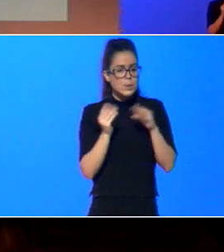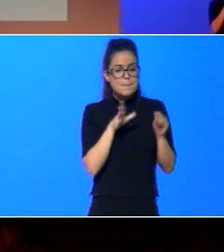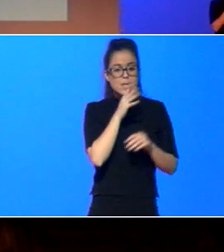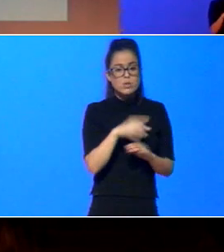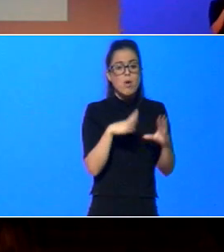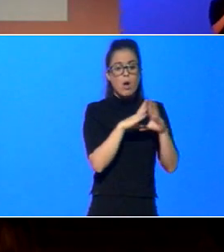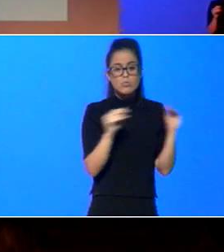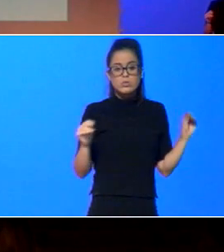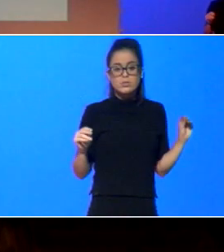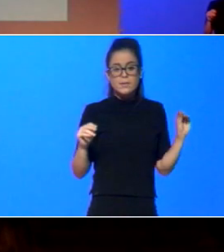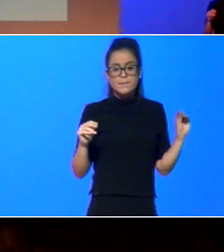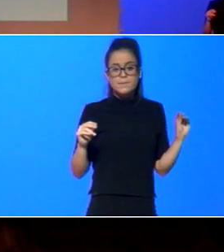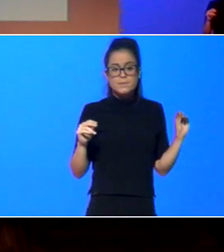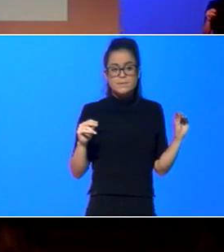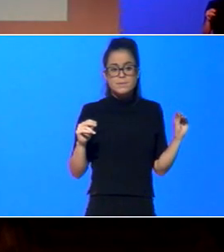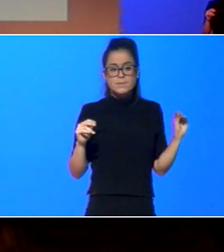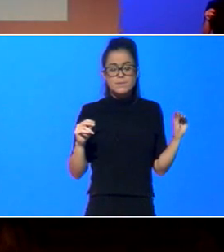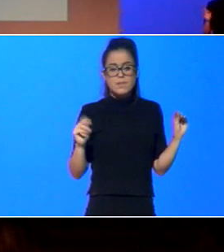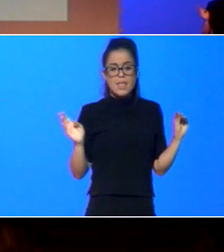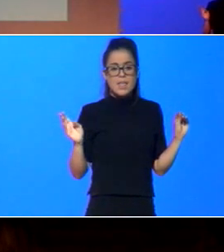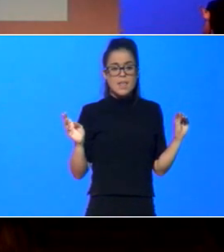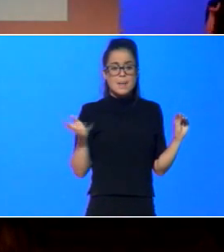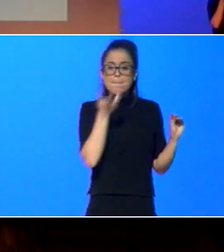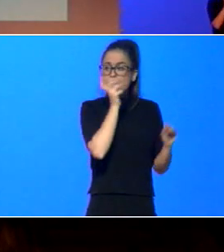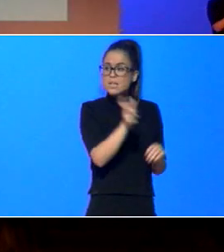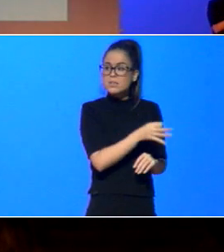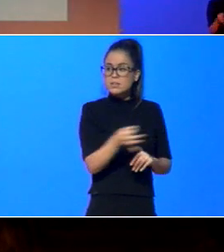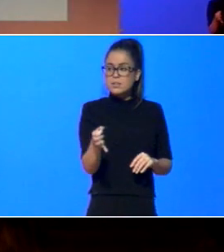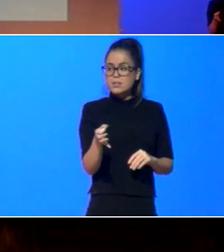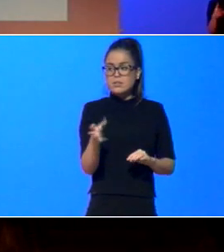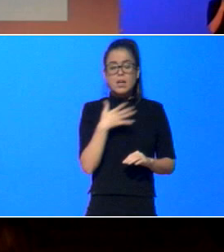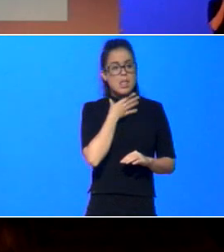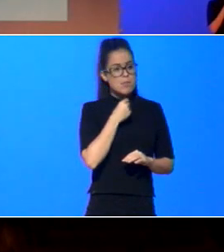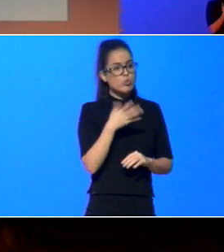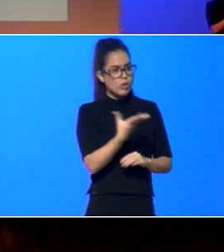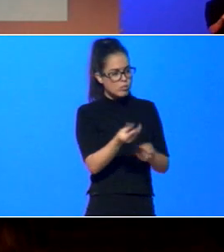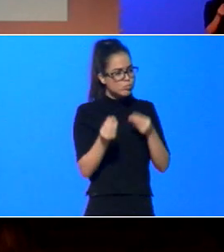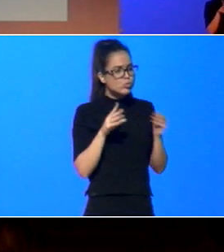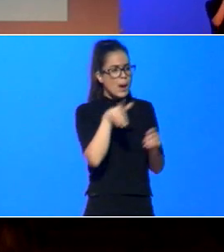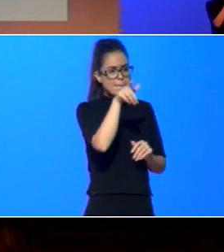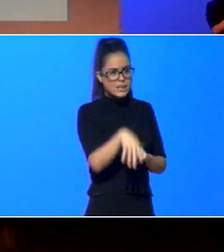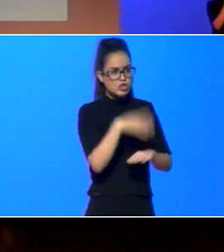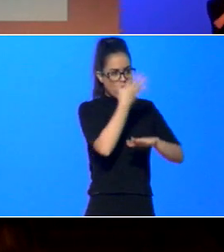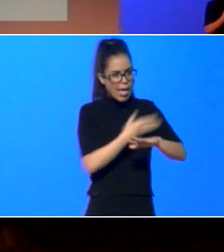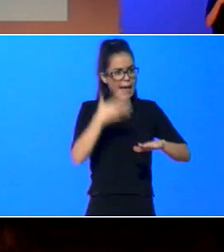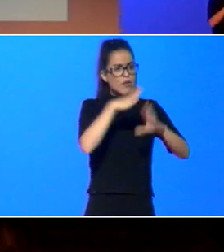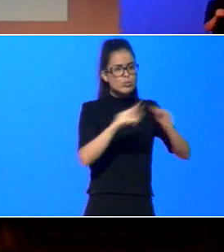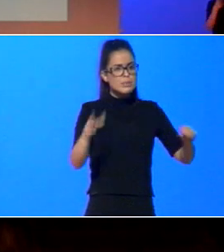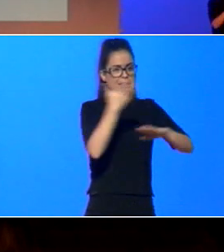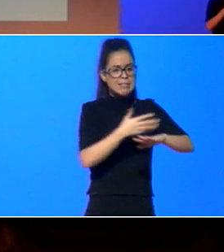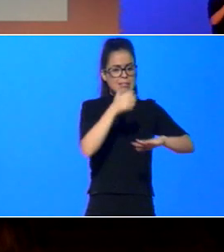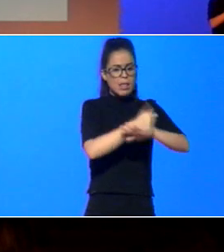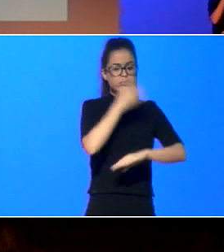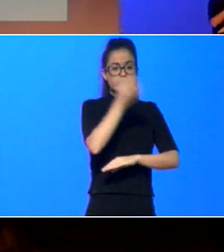universidad hablar de excelencia No pues me ha gustado mucho el rector Porque hablar de